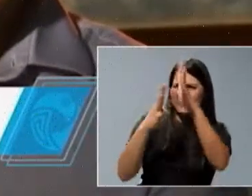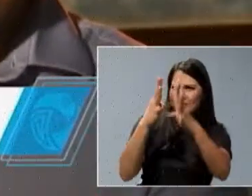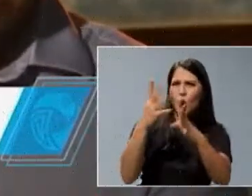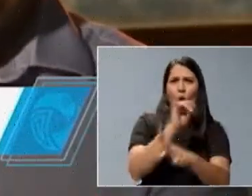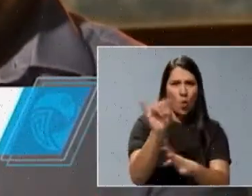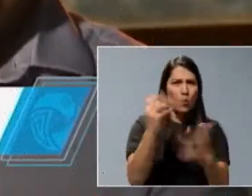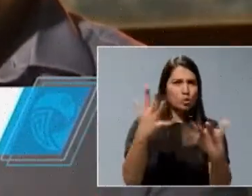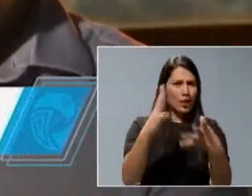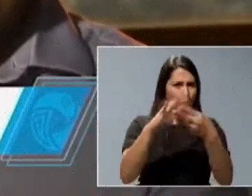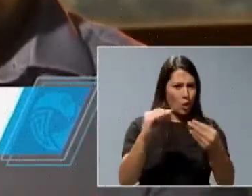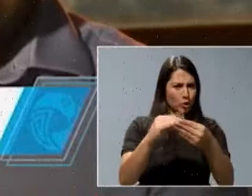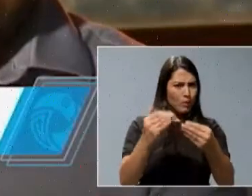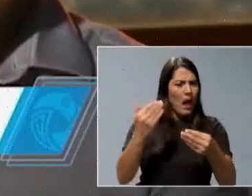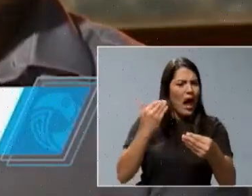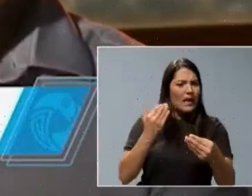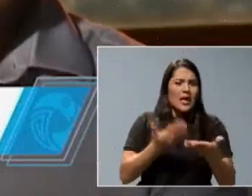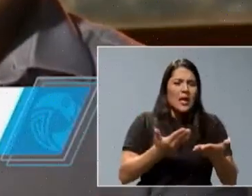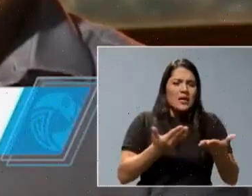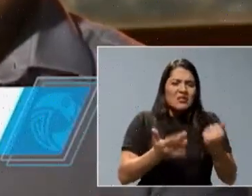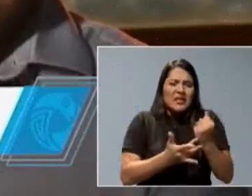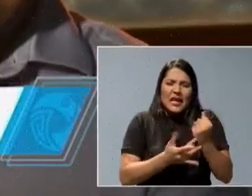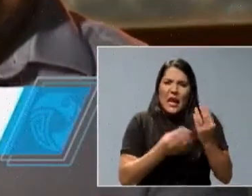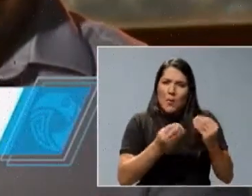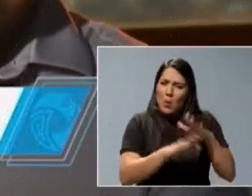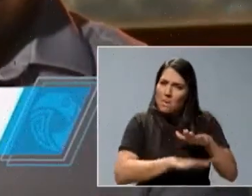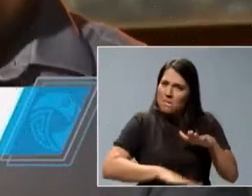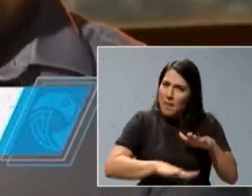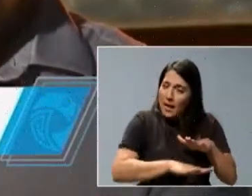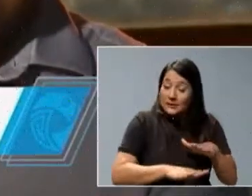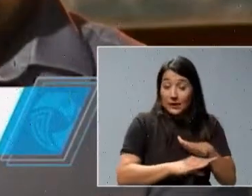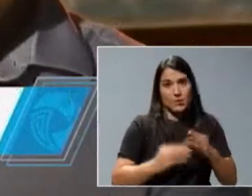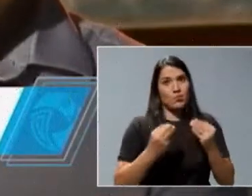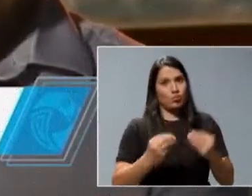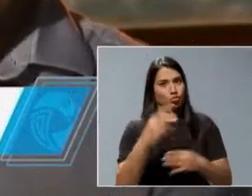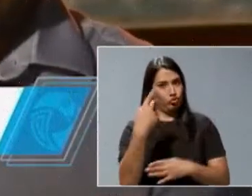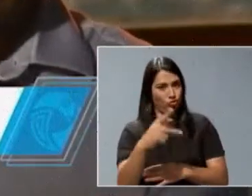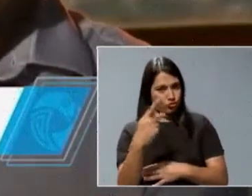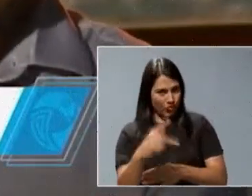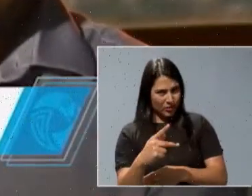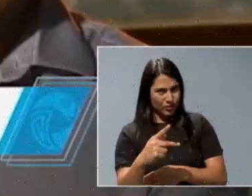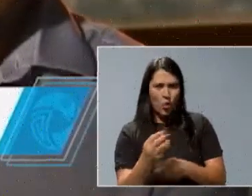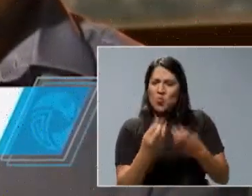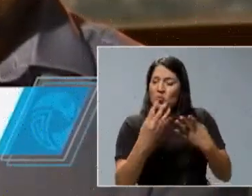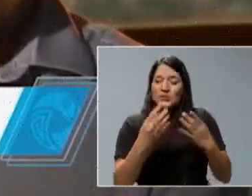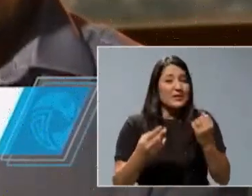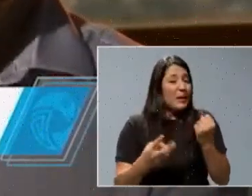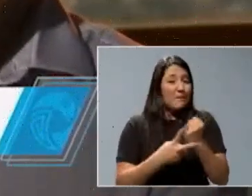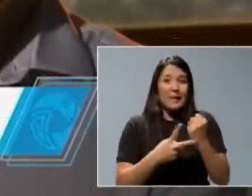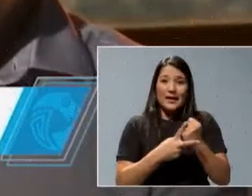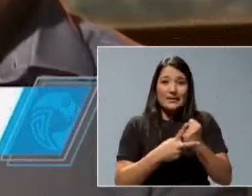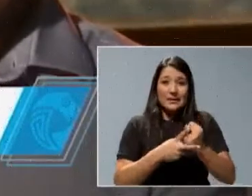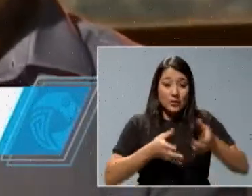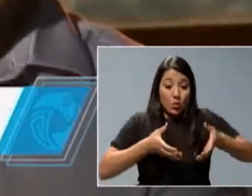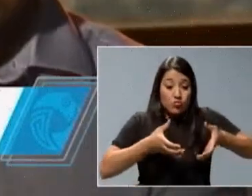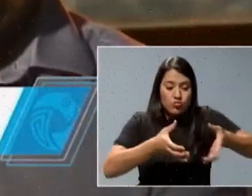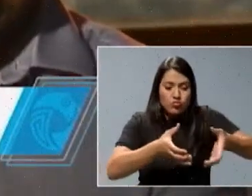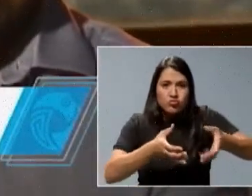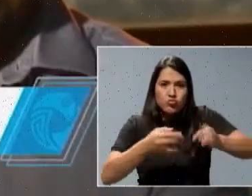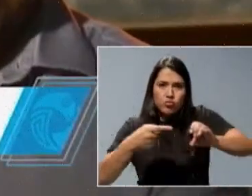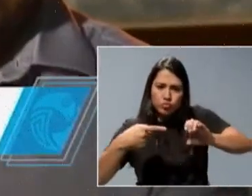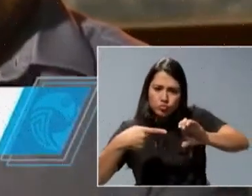e incluso con un nivel de riesgo alto. Muchas de estas tomas inicialmente terminaron en un derrame porque se hacía un corte o